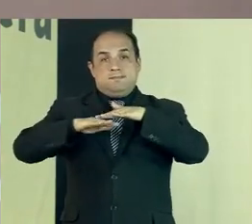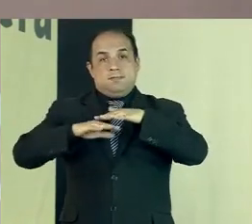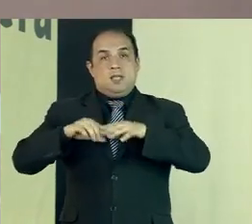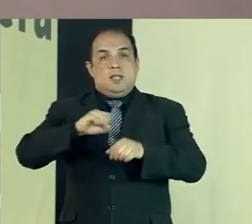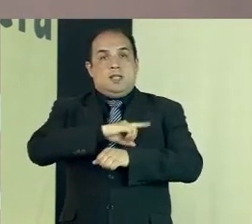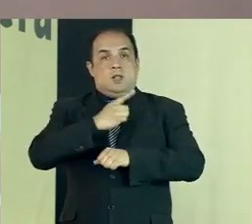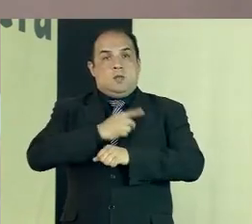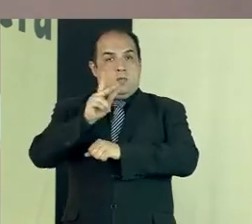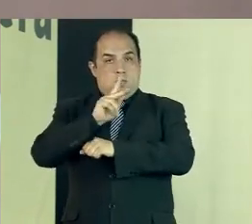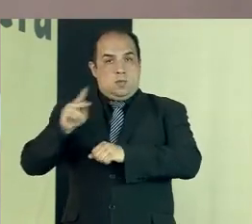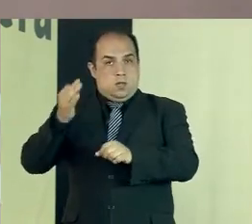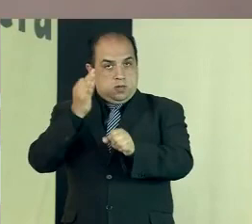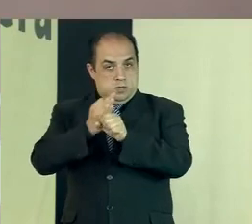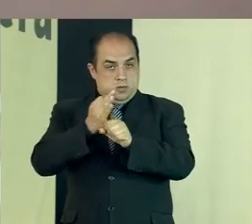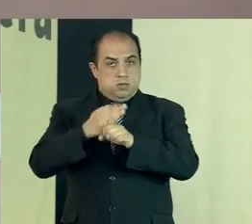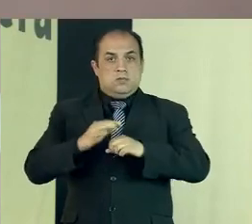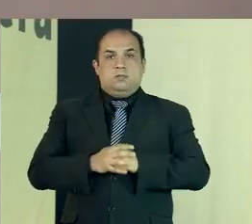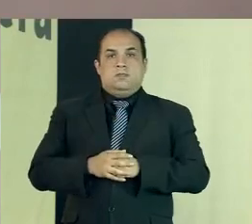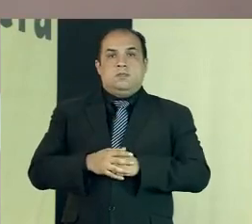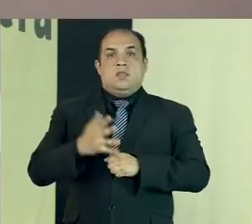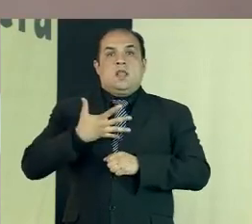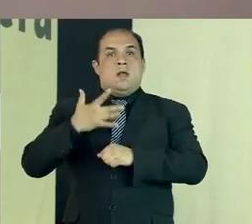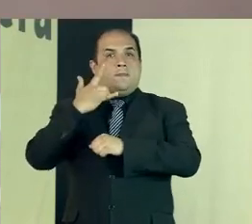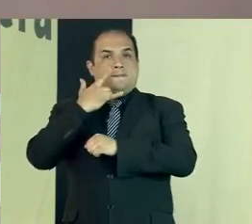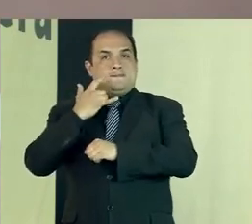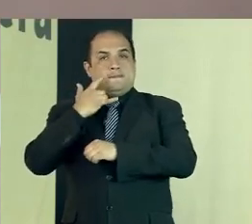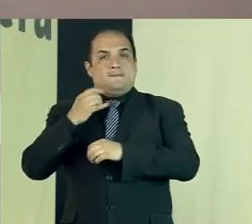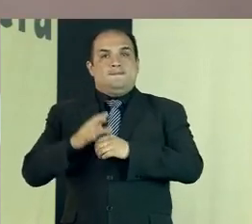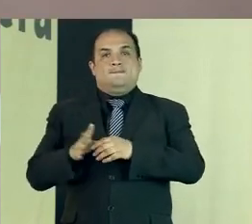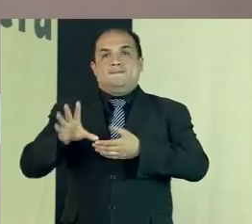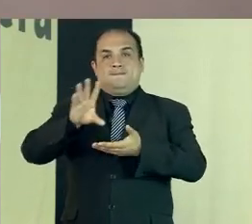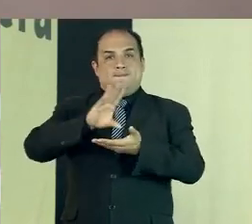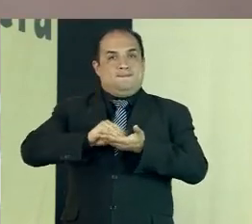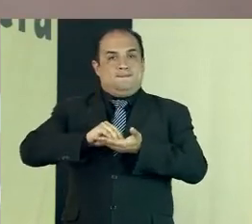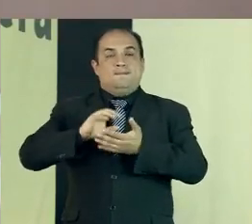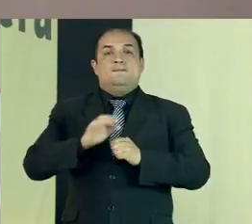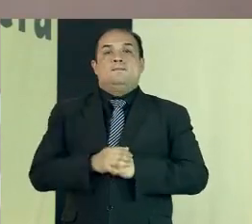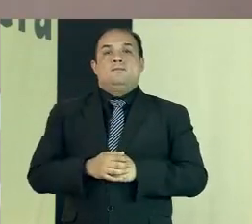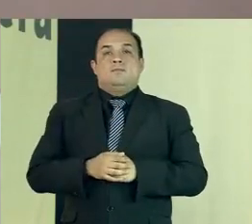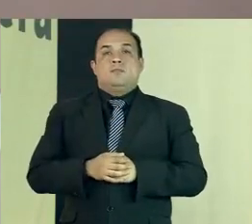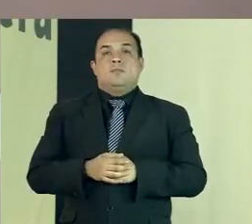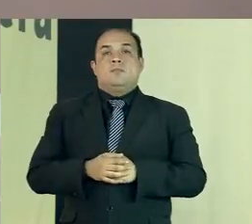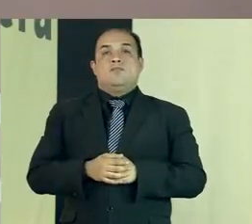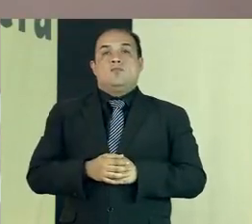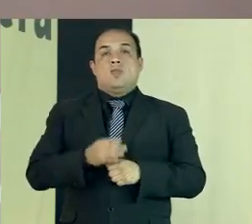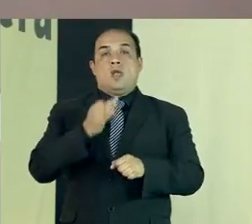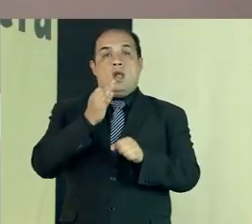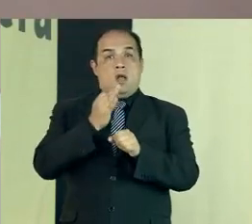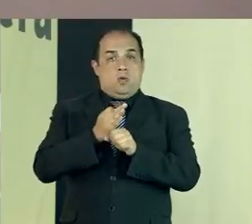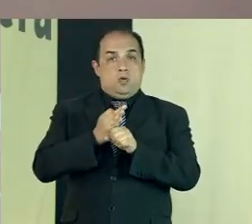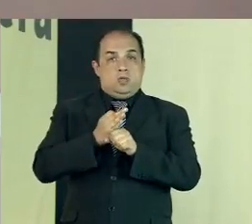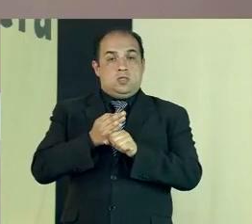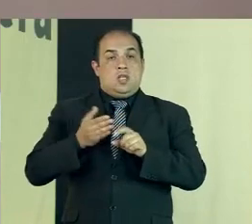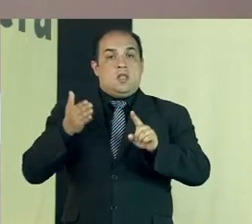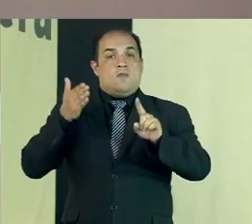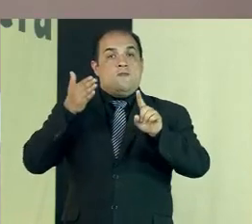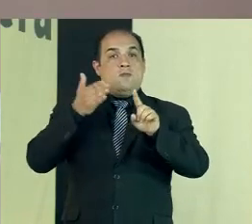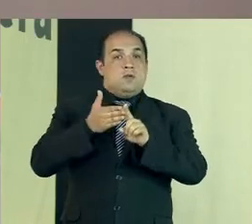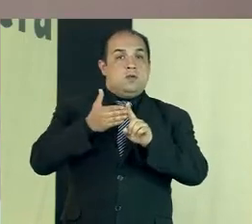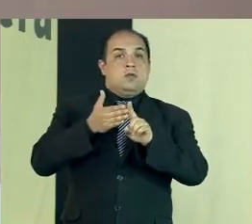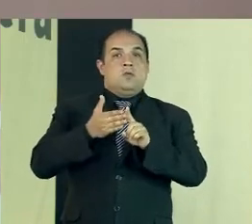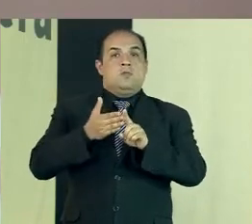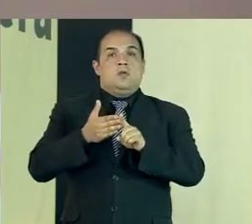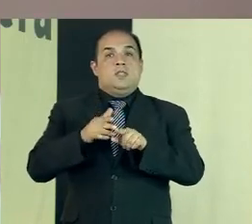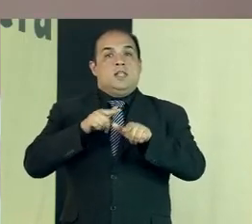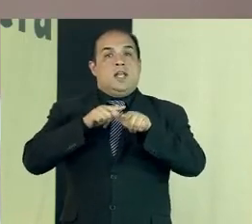público en este momento es la lucha total en este momento por preservar eeuu